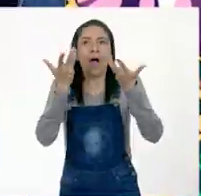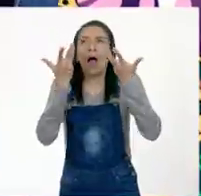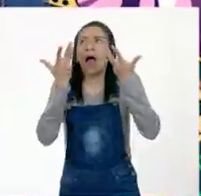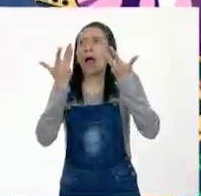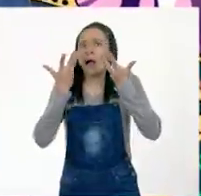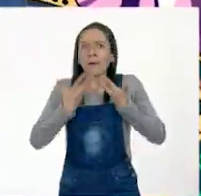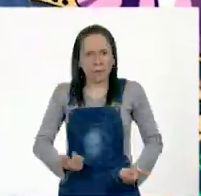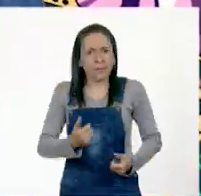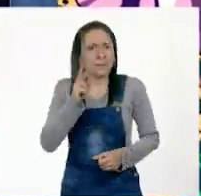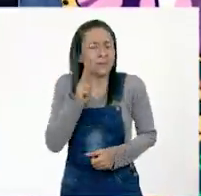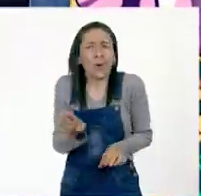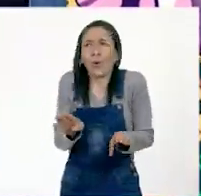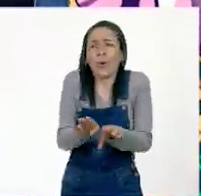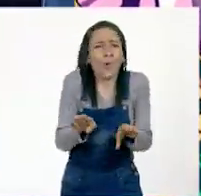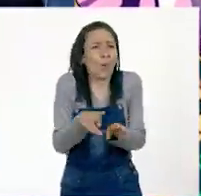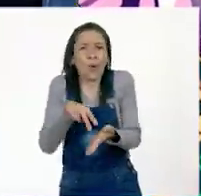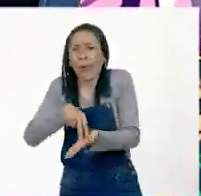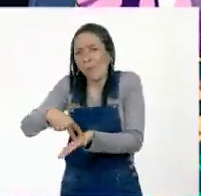¡Ay!